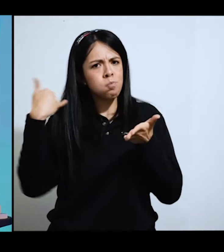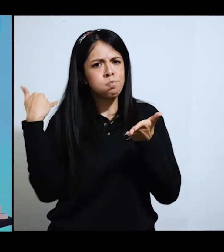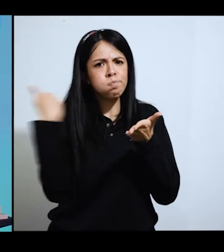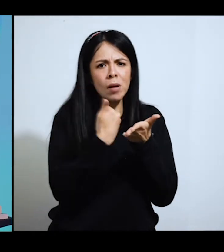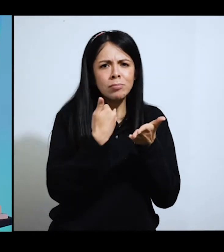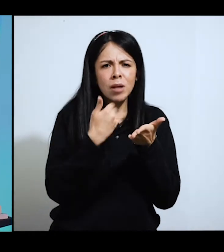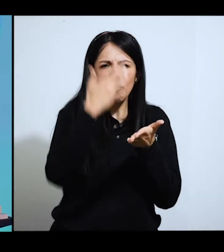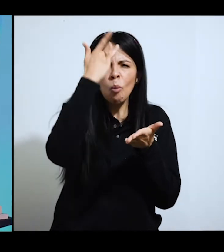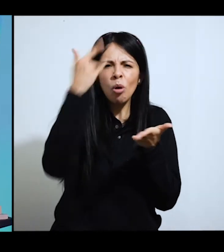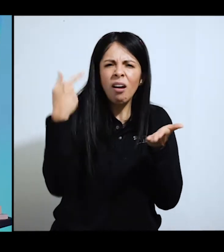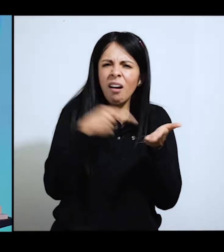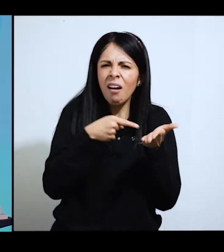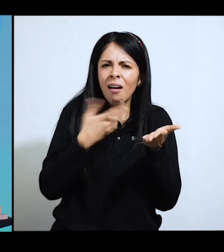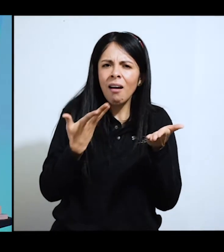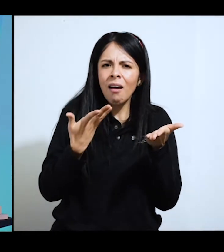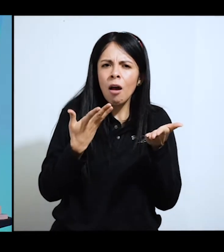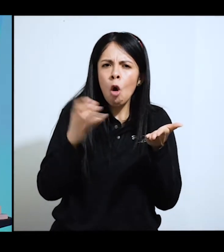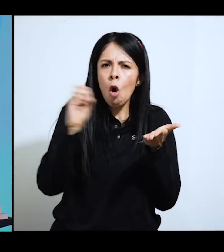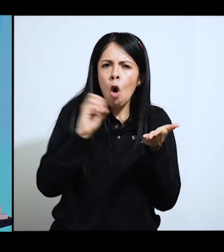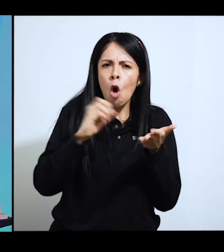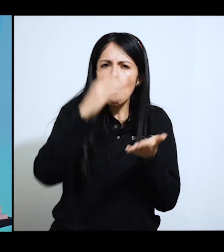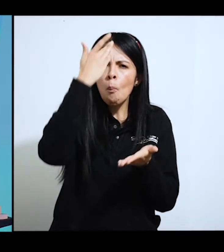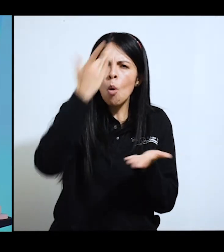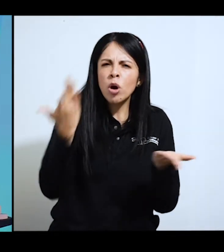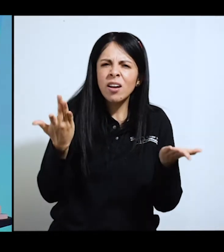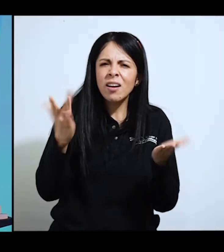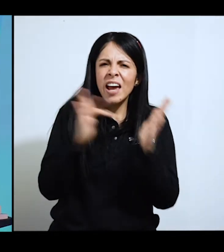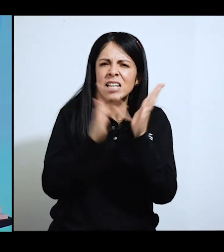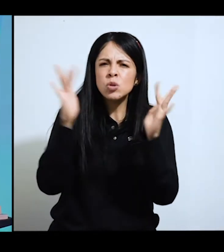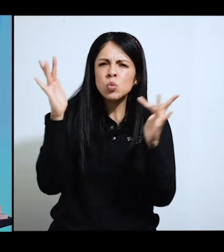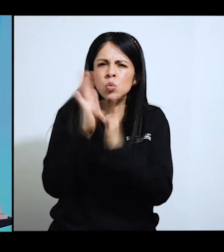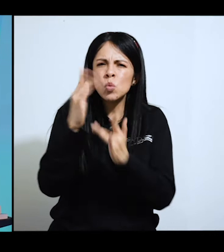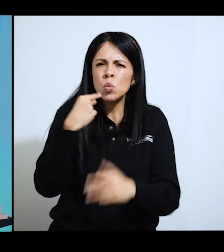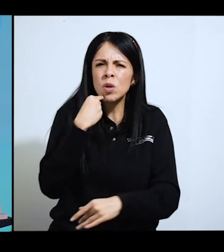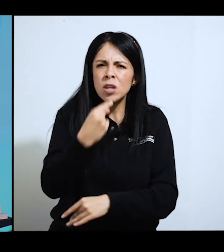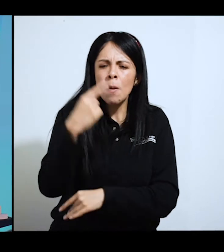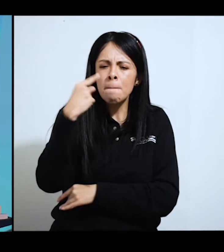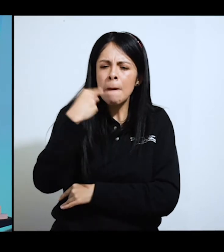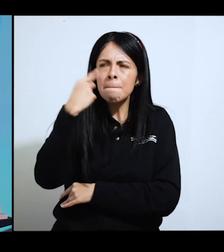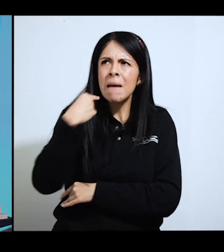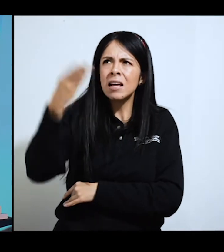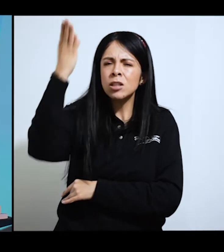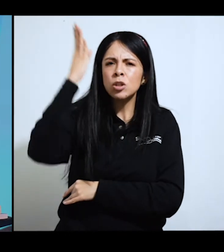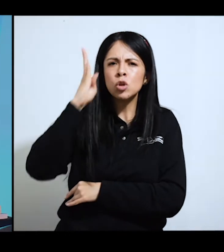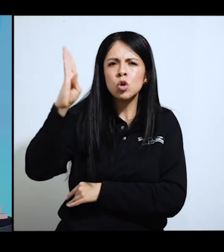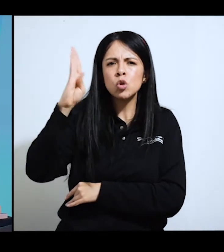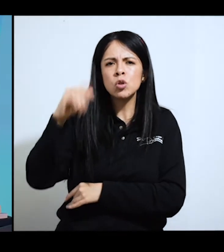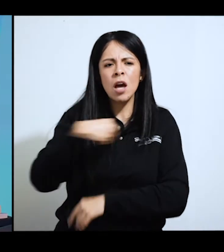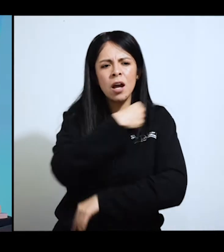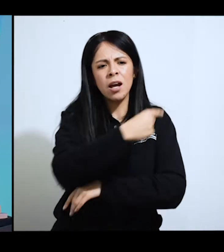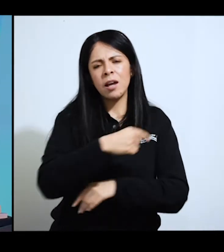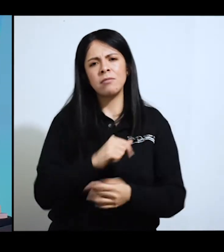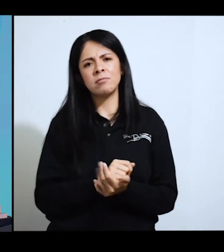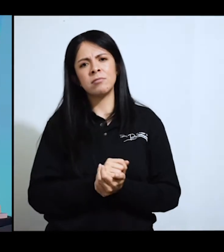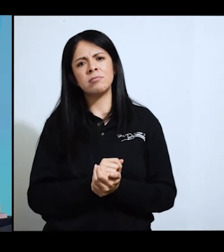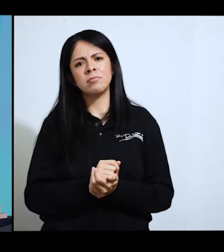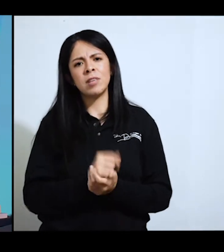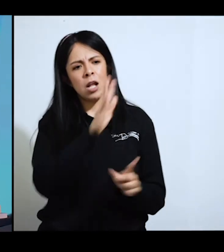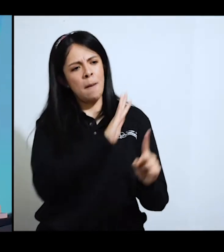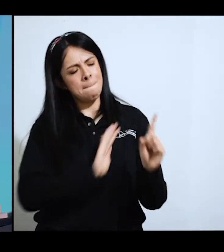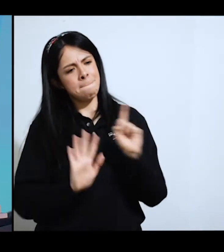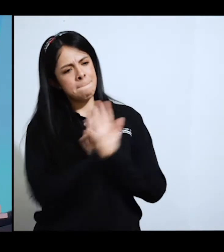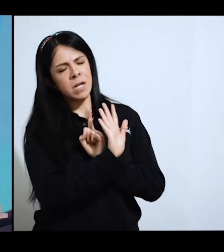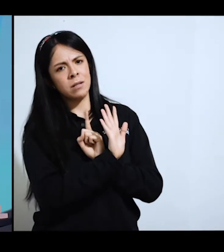la Biblia? También porque Jesús le pidió al Padre que nos protegiera del maligno. Esto está en